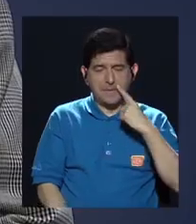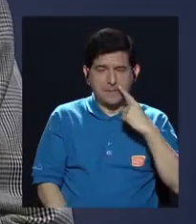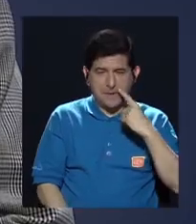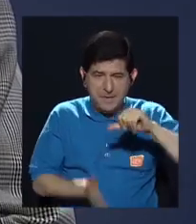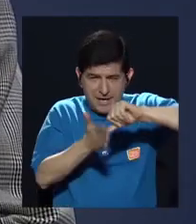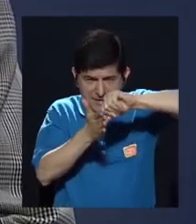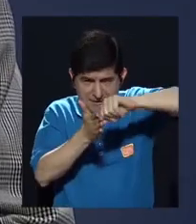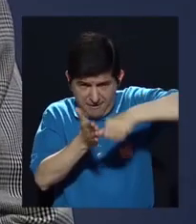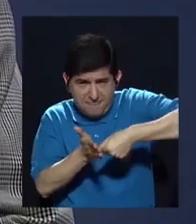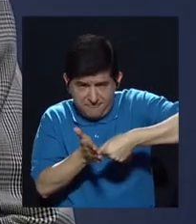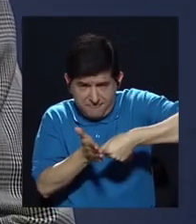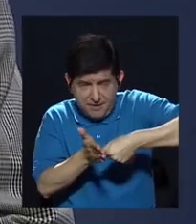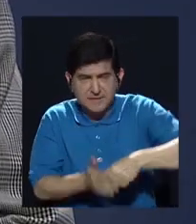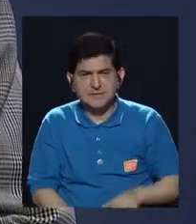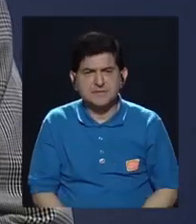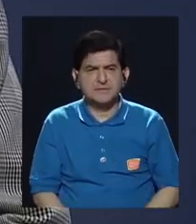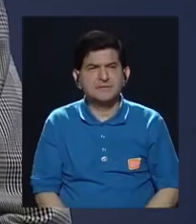padre,